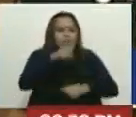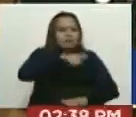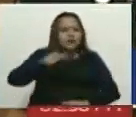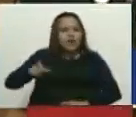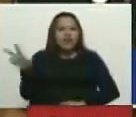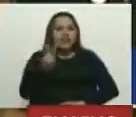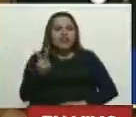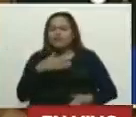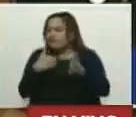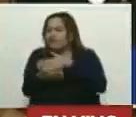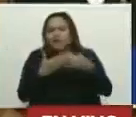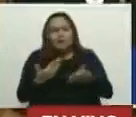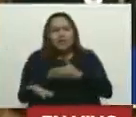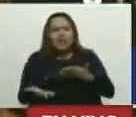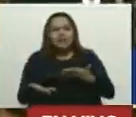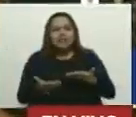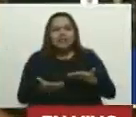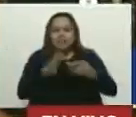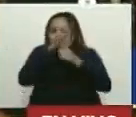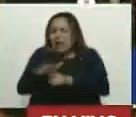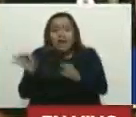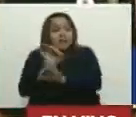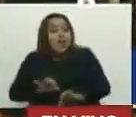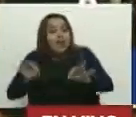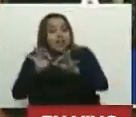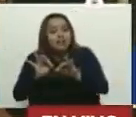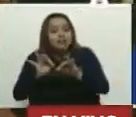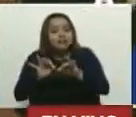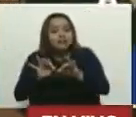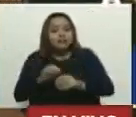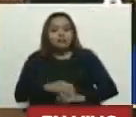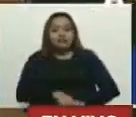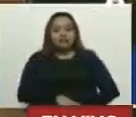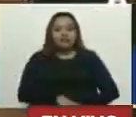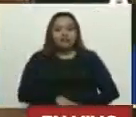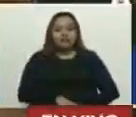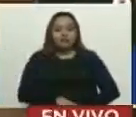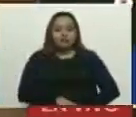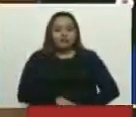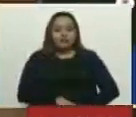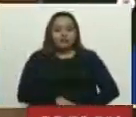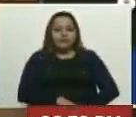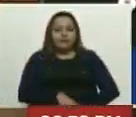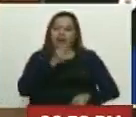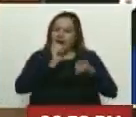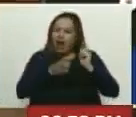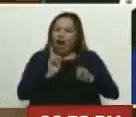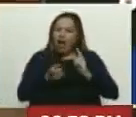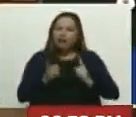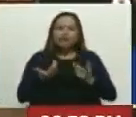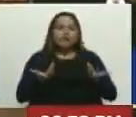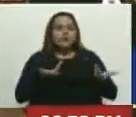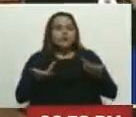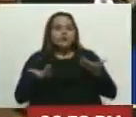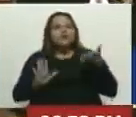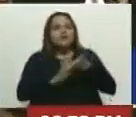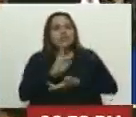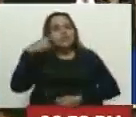Venezuela, sin ningún tipo de menoscabo, sin ningún tipo de discriminación. Y hay una cosa que tiene mucho que ver con la